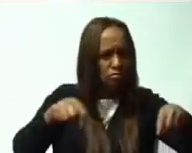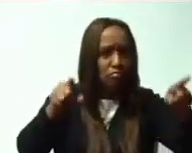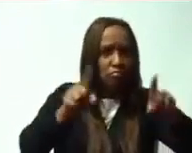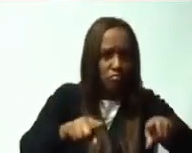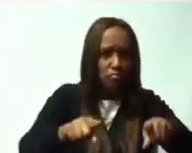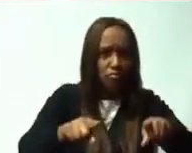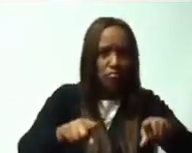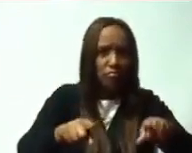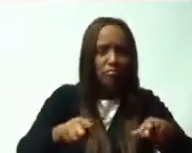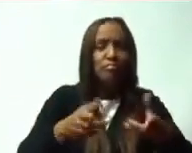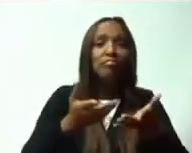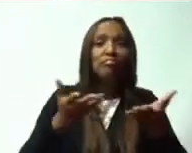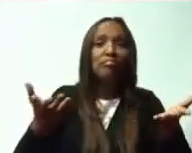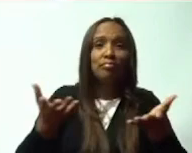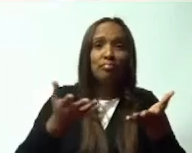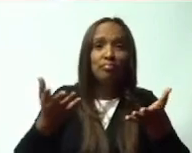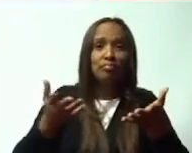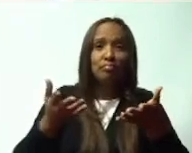Y